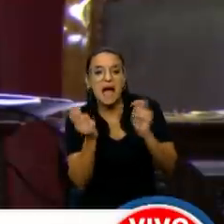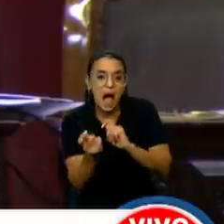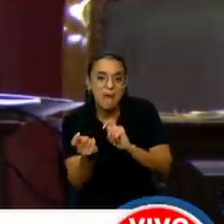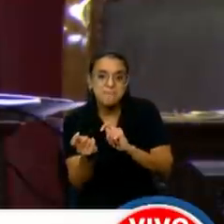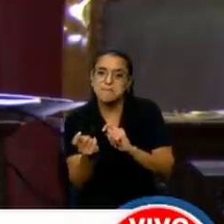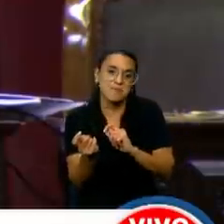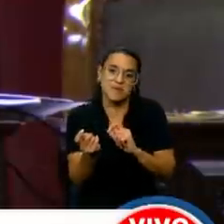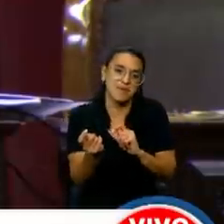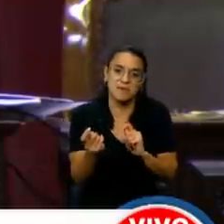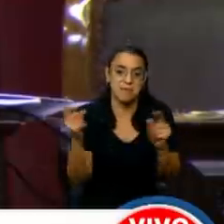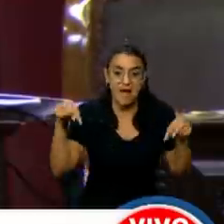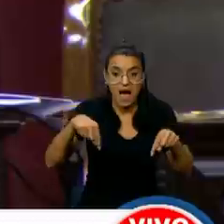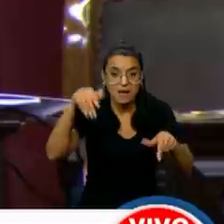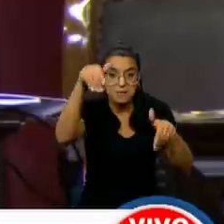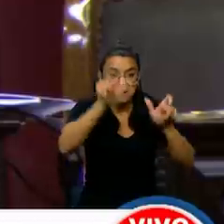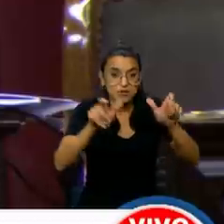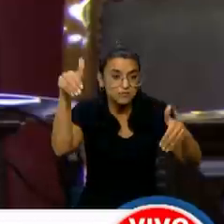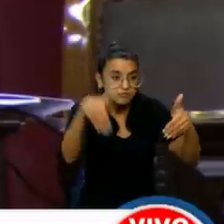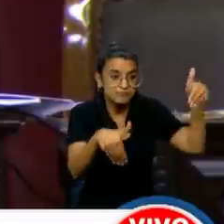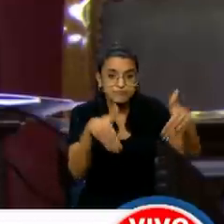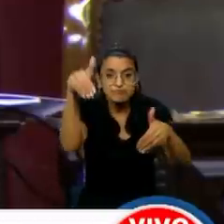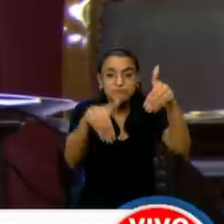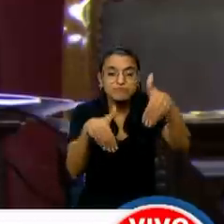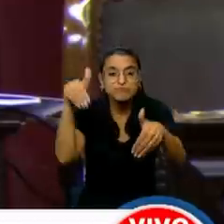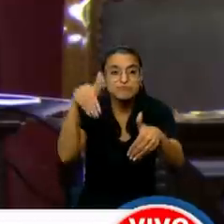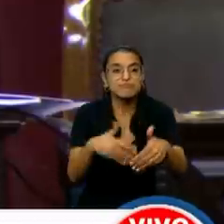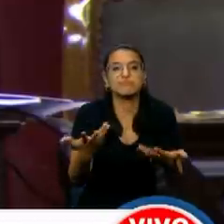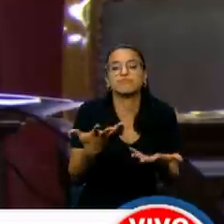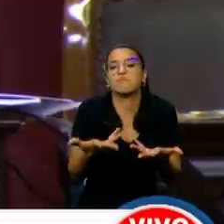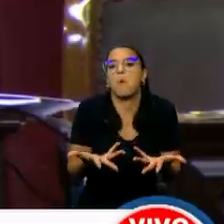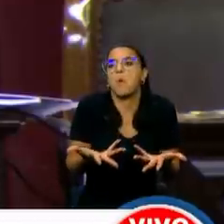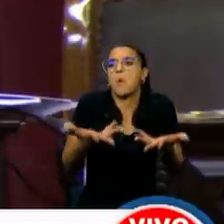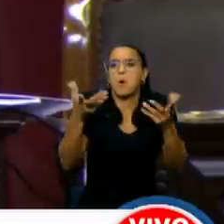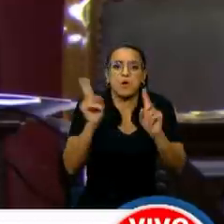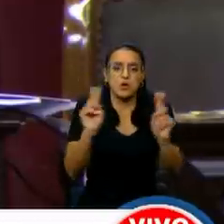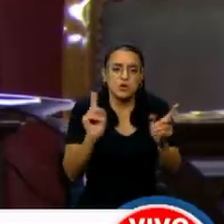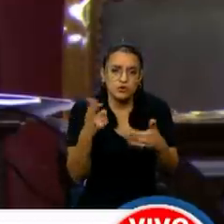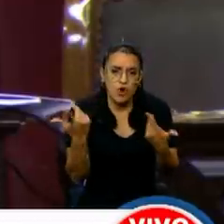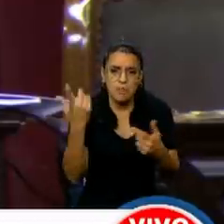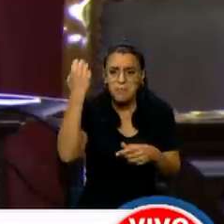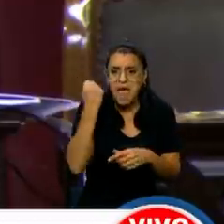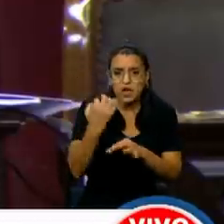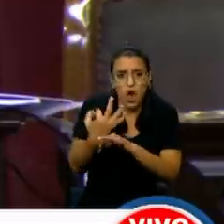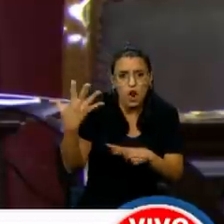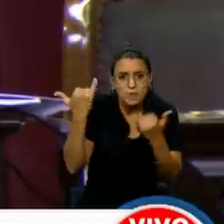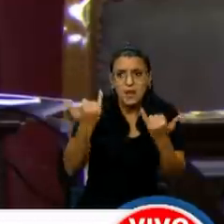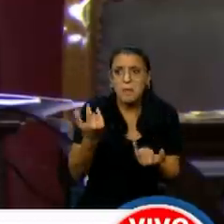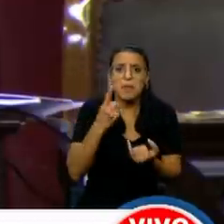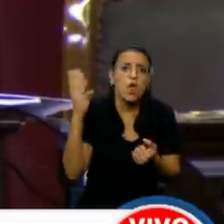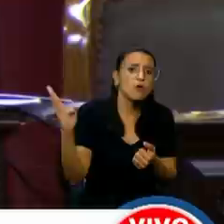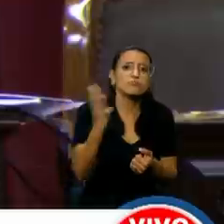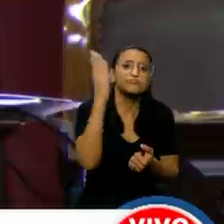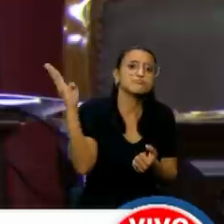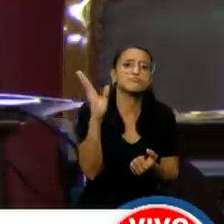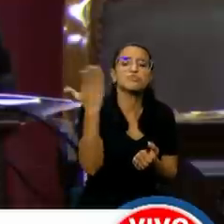ninguno de los que está aquí digamos que se destaca demasiado tenemos prestigiosos economistas pero la verdad que han pasado por